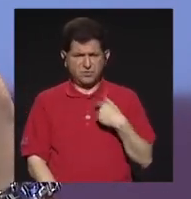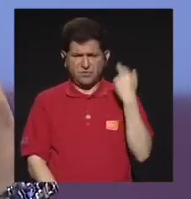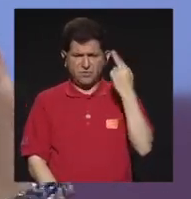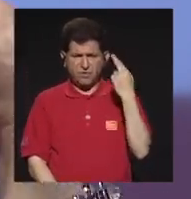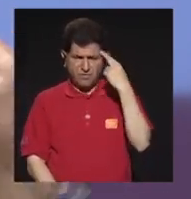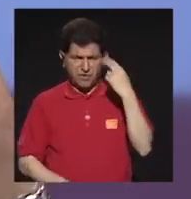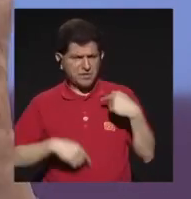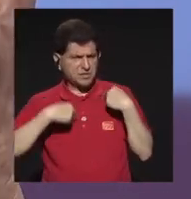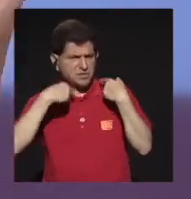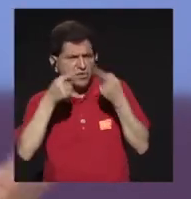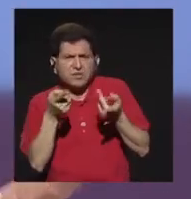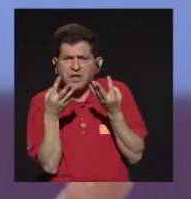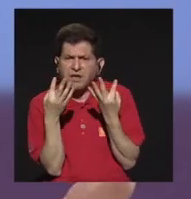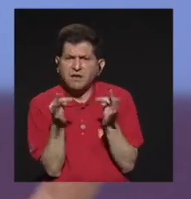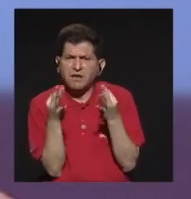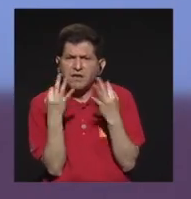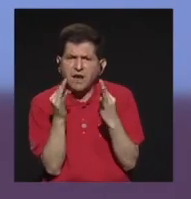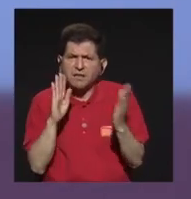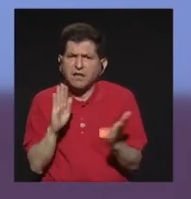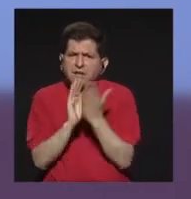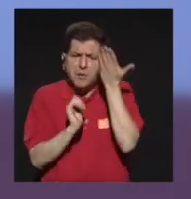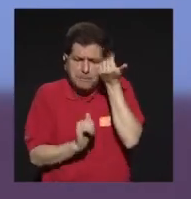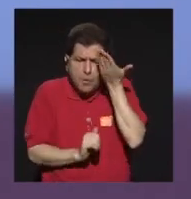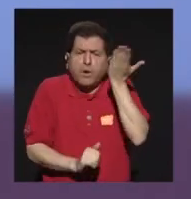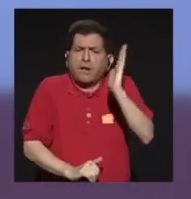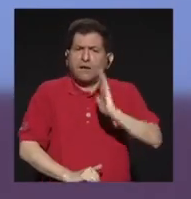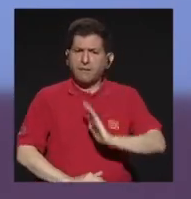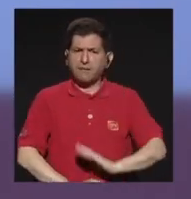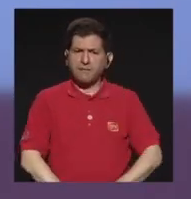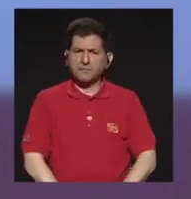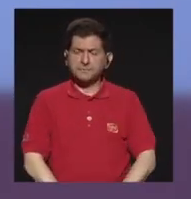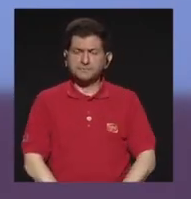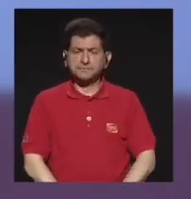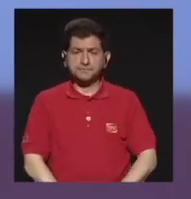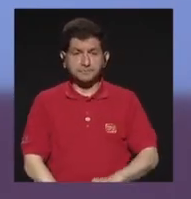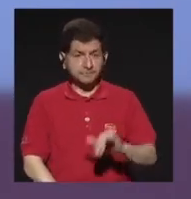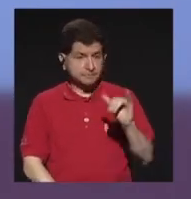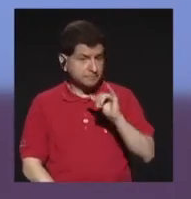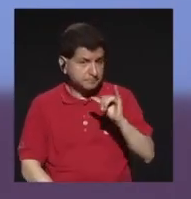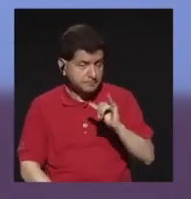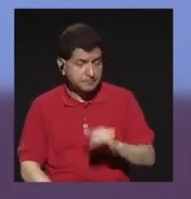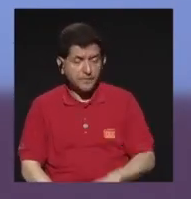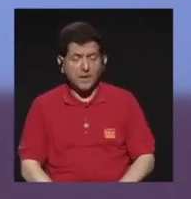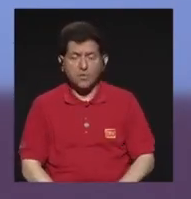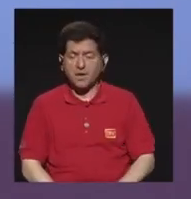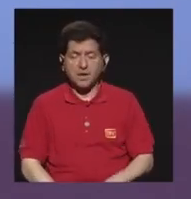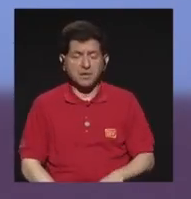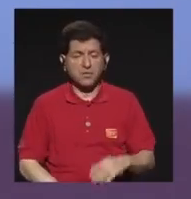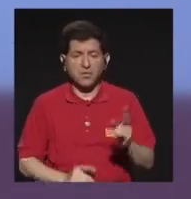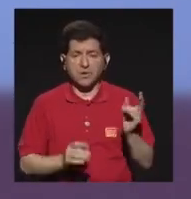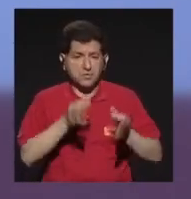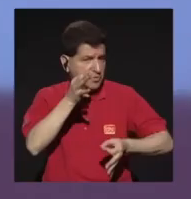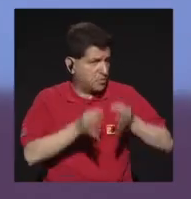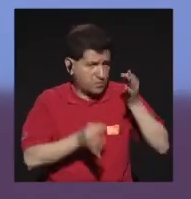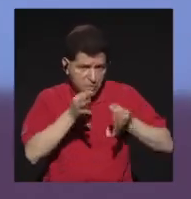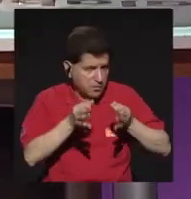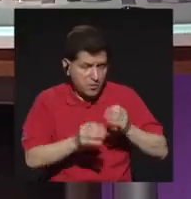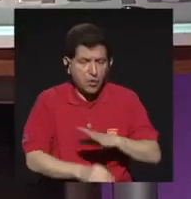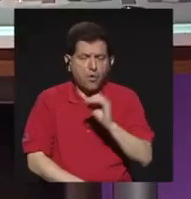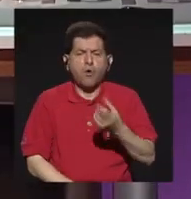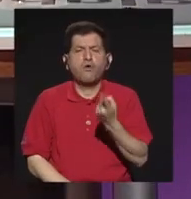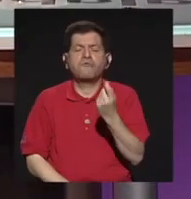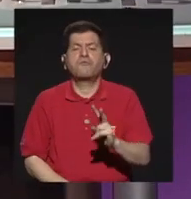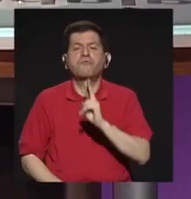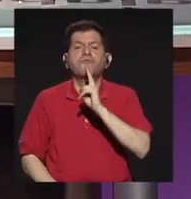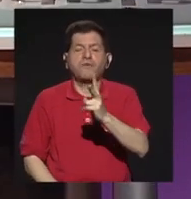que salir a enfrentar a la violencia y también cuando hay injusticia y cuando no hay verdad